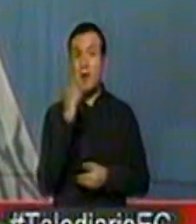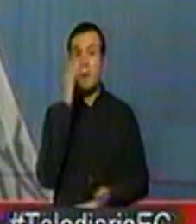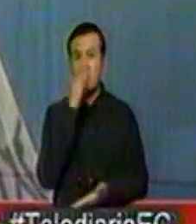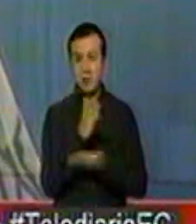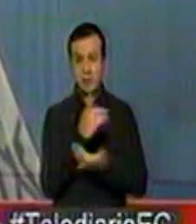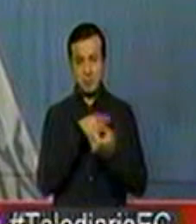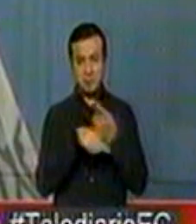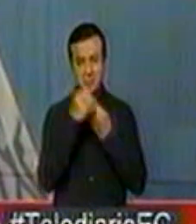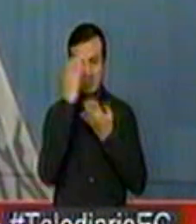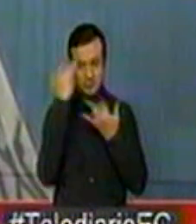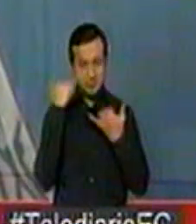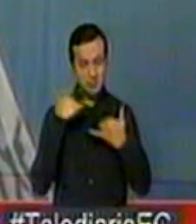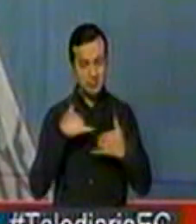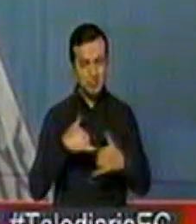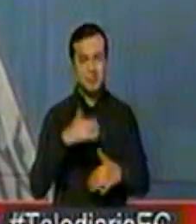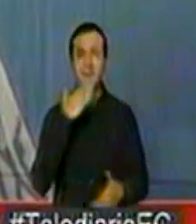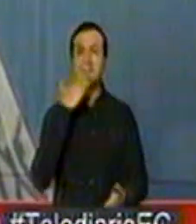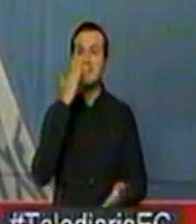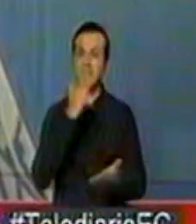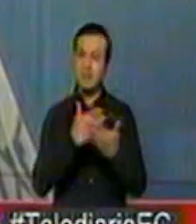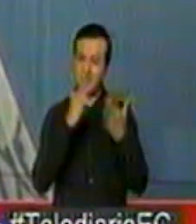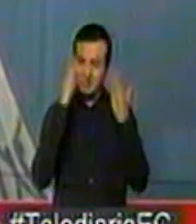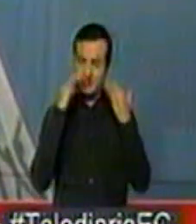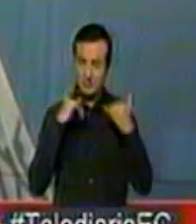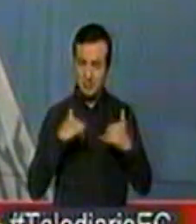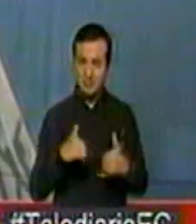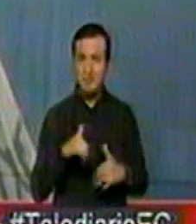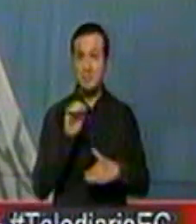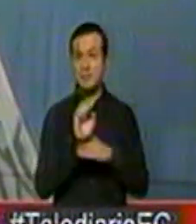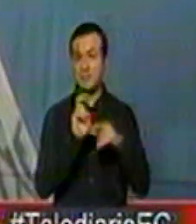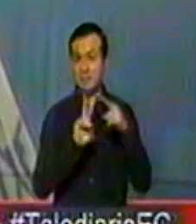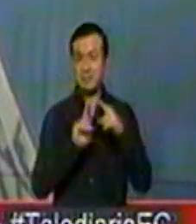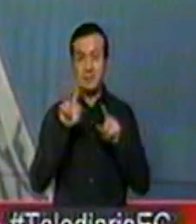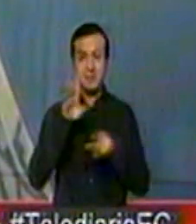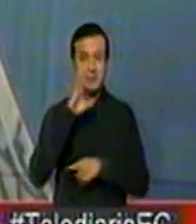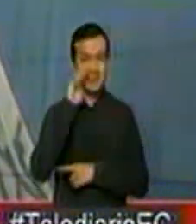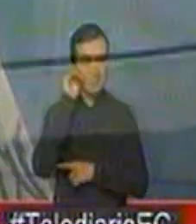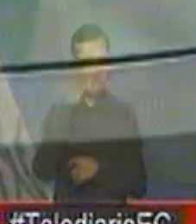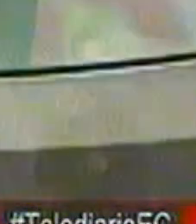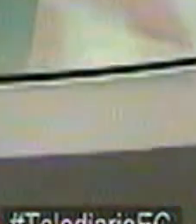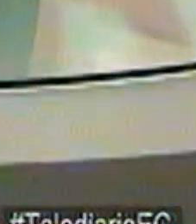Hacemos una pausa y enseguida regresamos con ustedes. Gracias por seguirnos en Pública FM, Ecuador TV y Gamavisión.